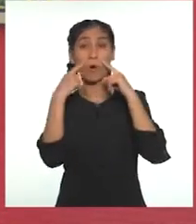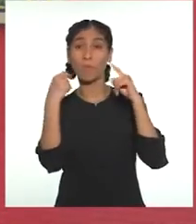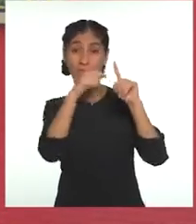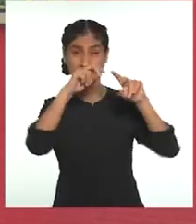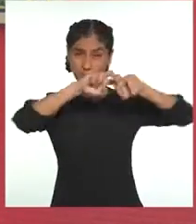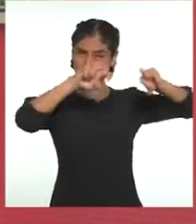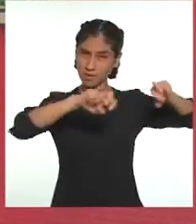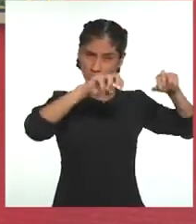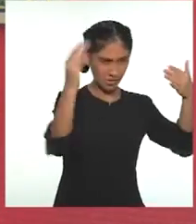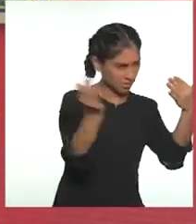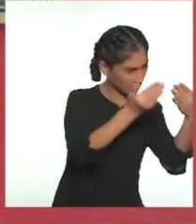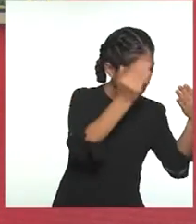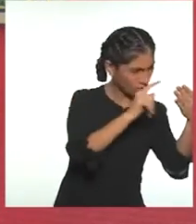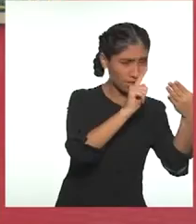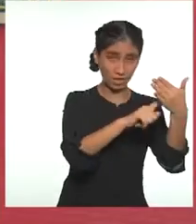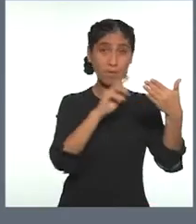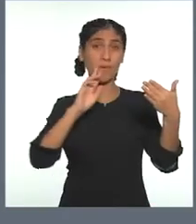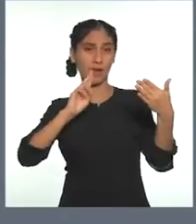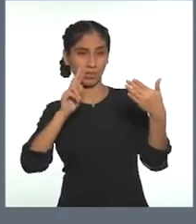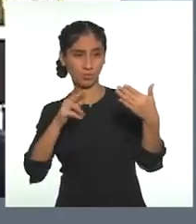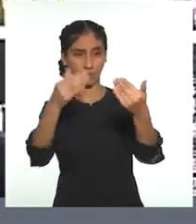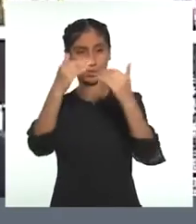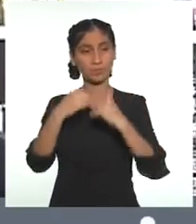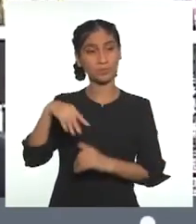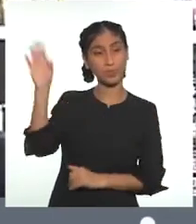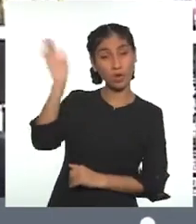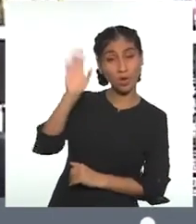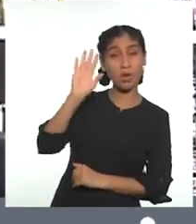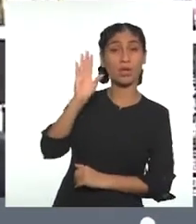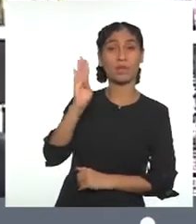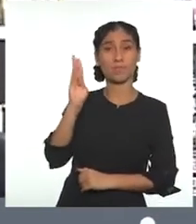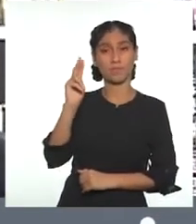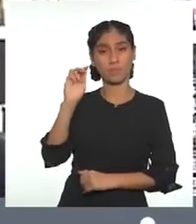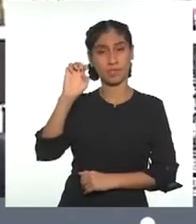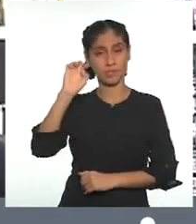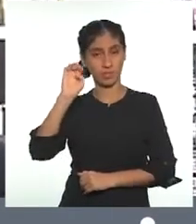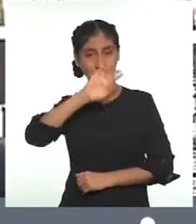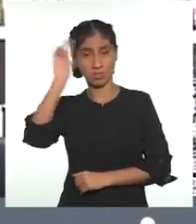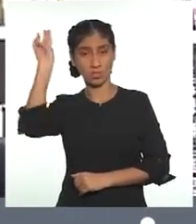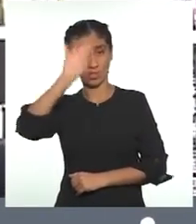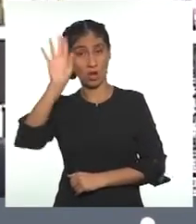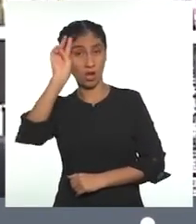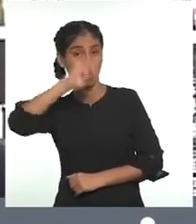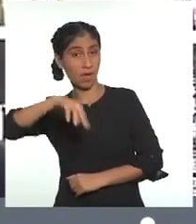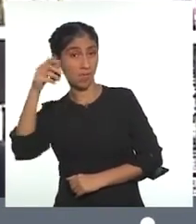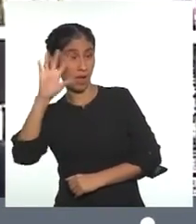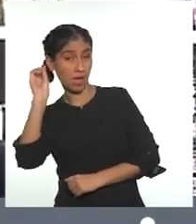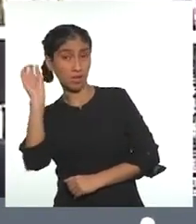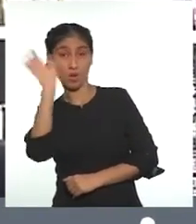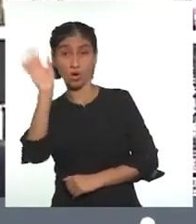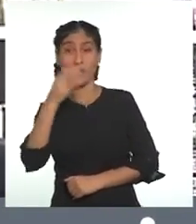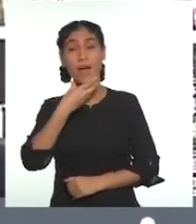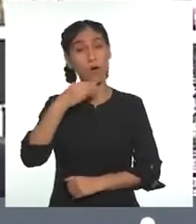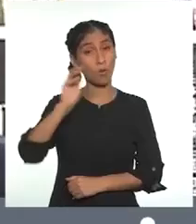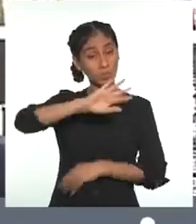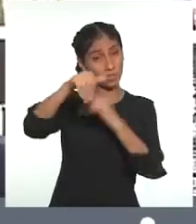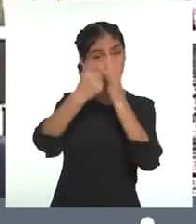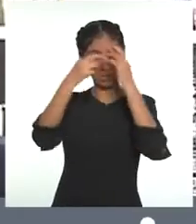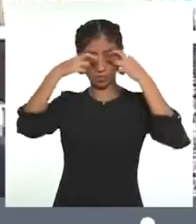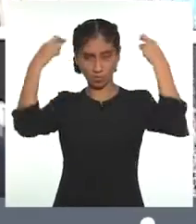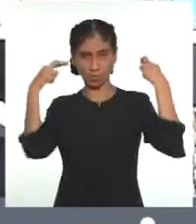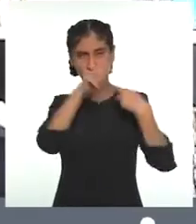en el Perú nos responderá algunas preguntas. Hola Brigitte, hola Mario, hola a todos los muchachos de la promoción